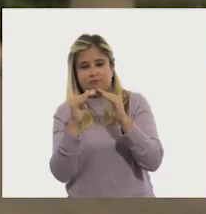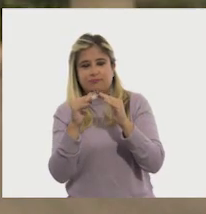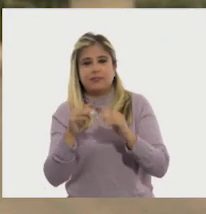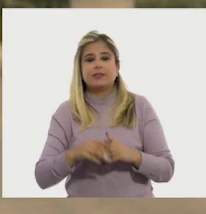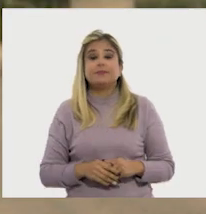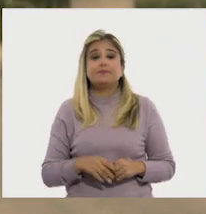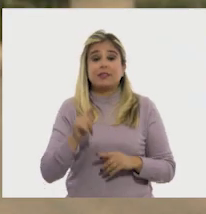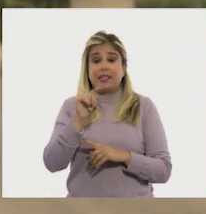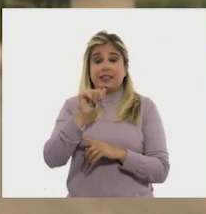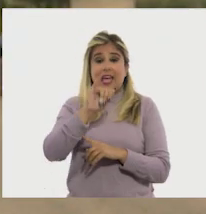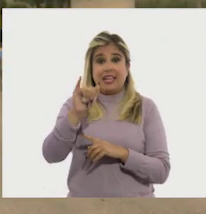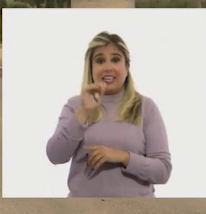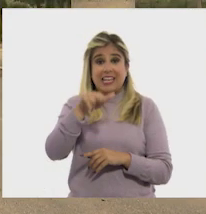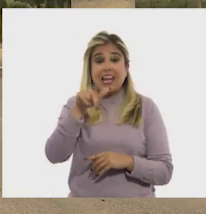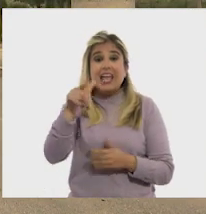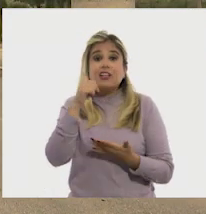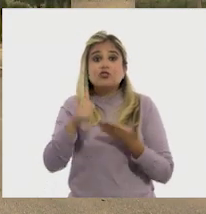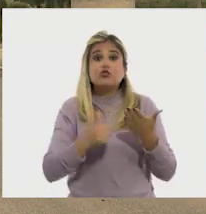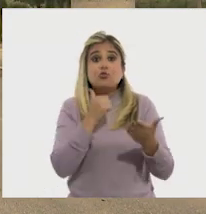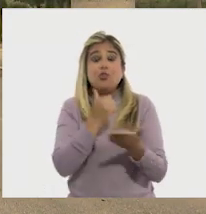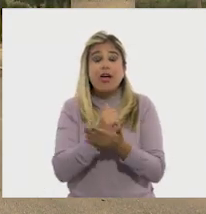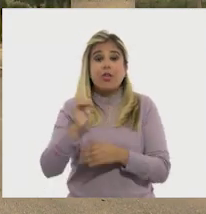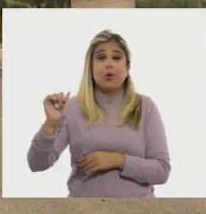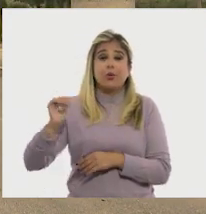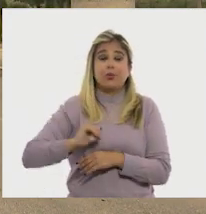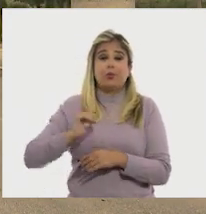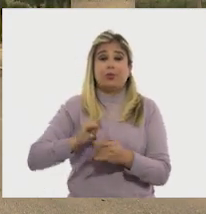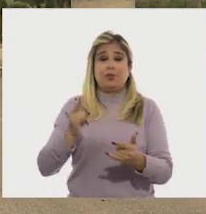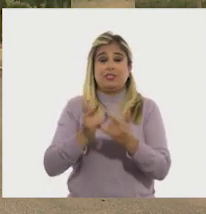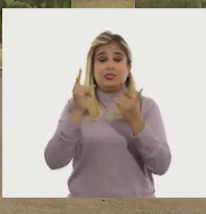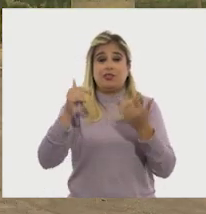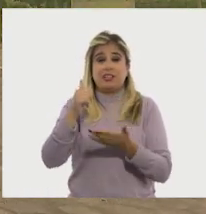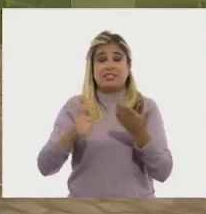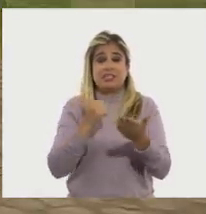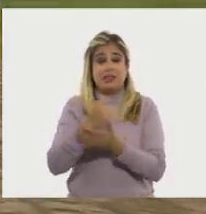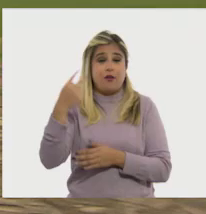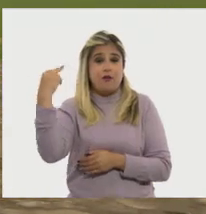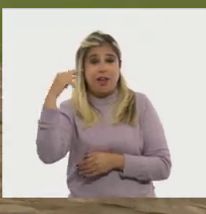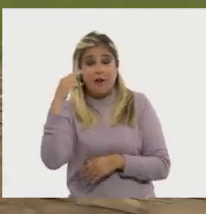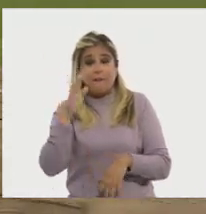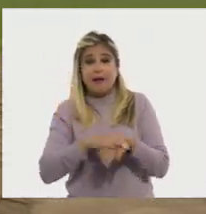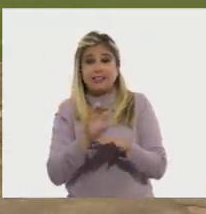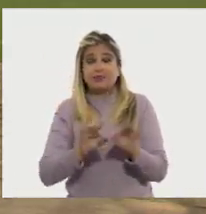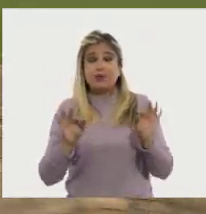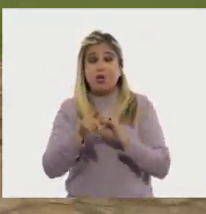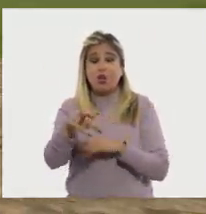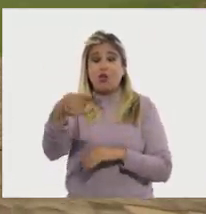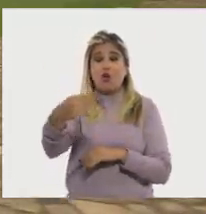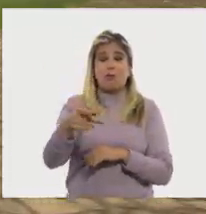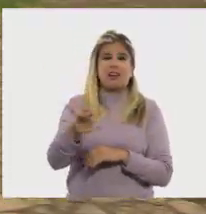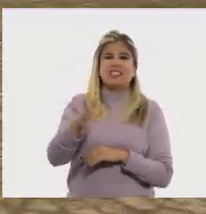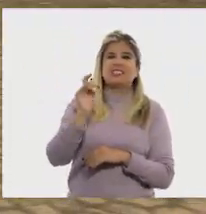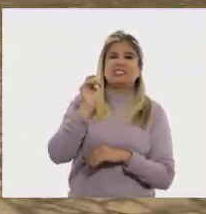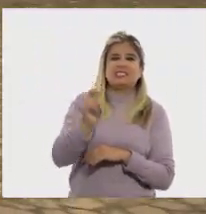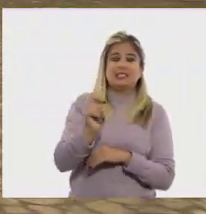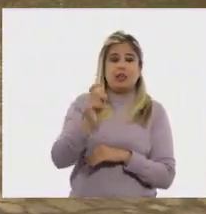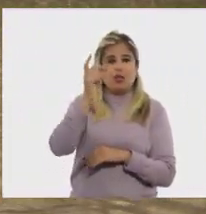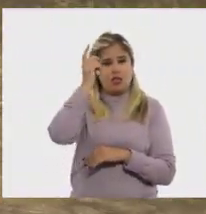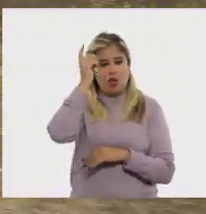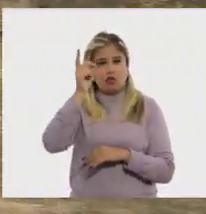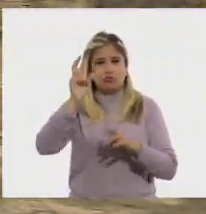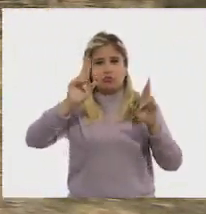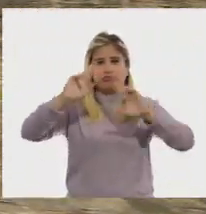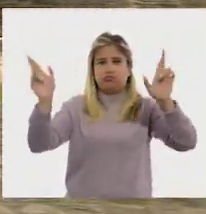El Tajín fue la ciudad prehispánica más importante del centro de Veracruz y su nombre significa la ciudad del Dios del